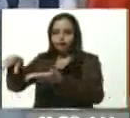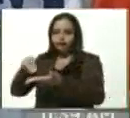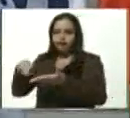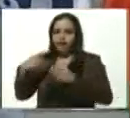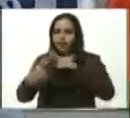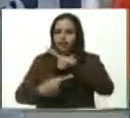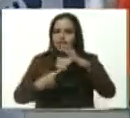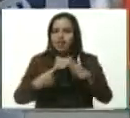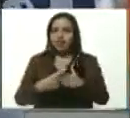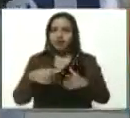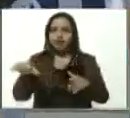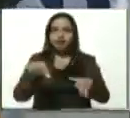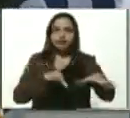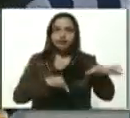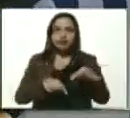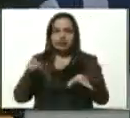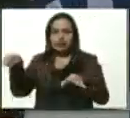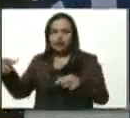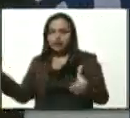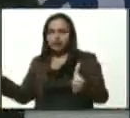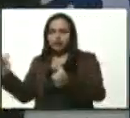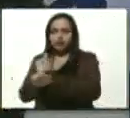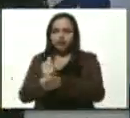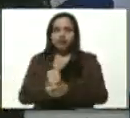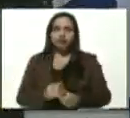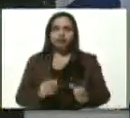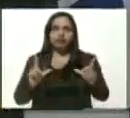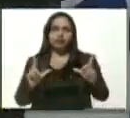esto se le fue incautado a los